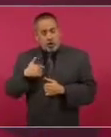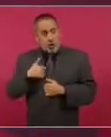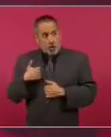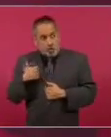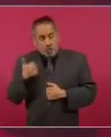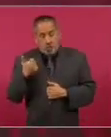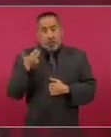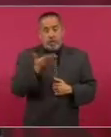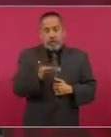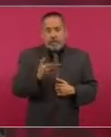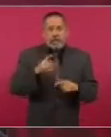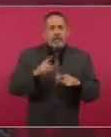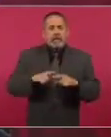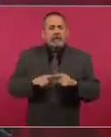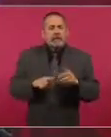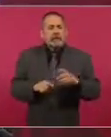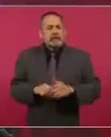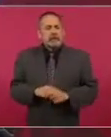a